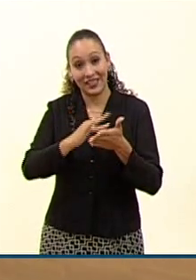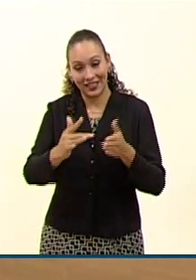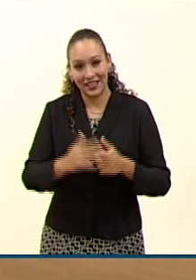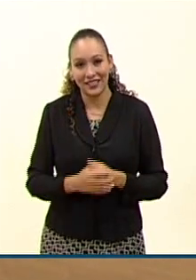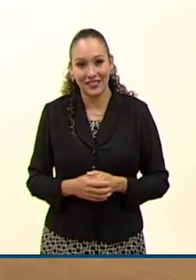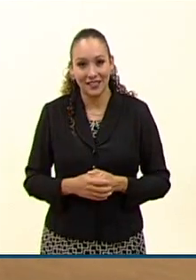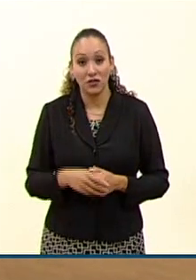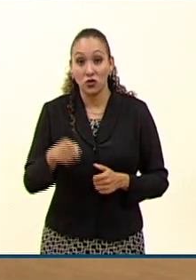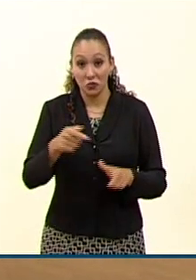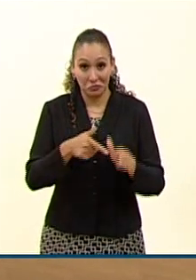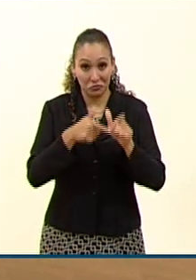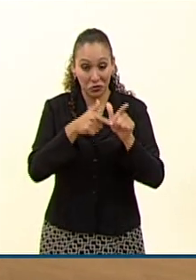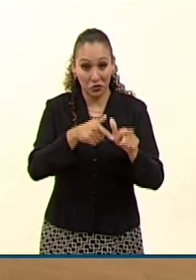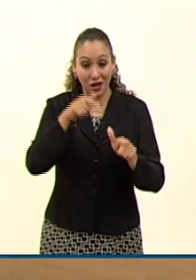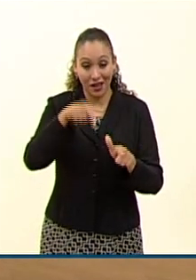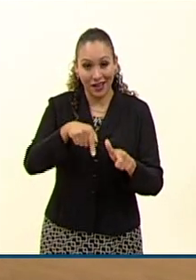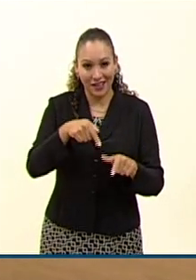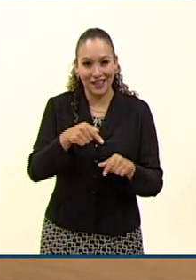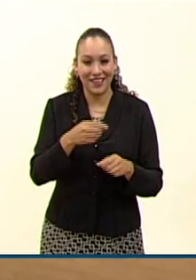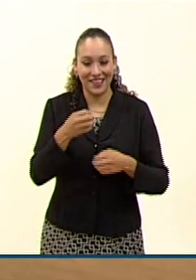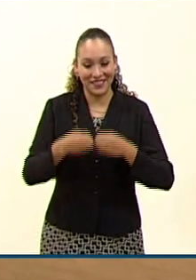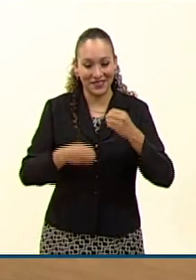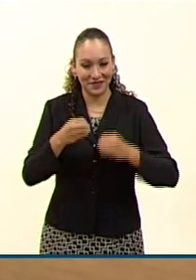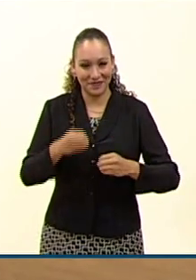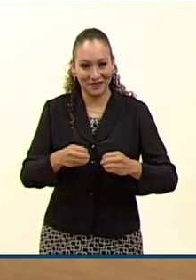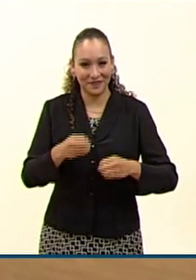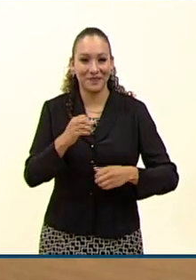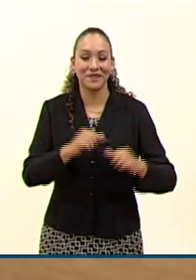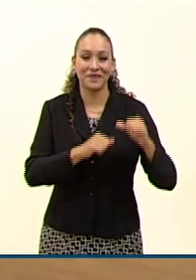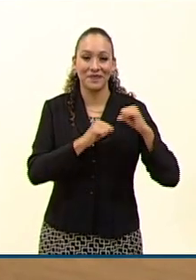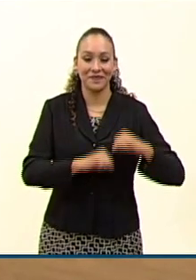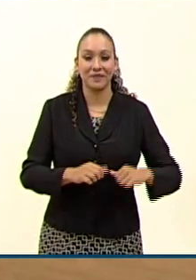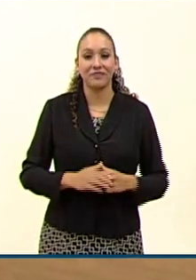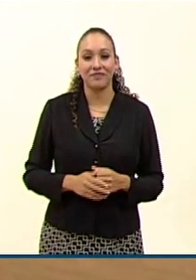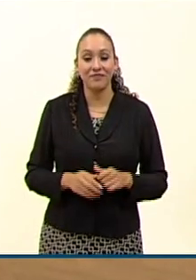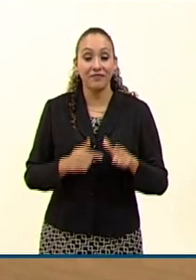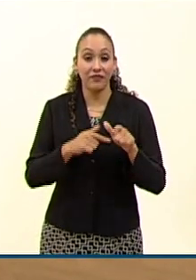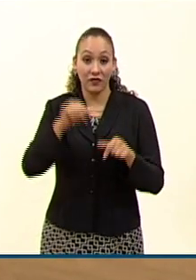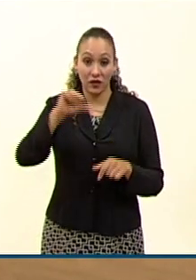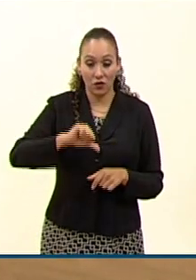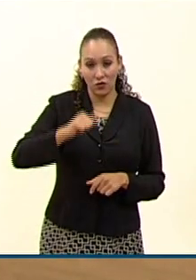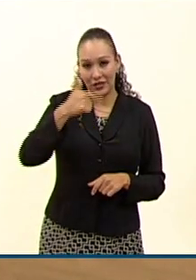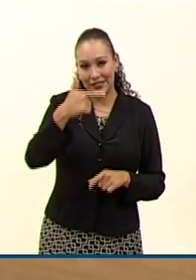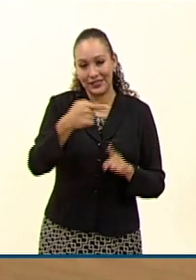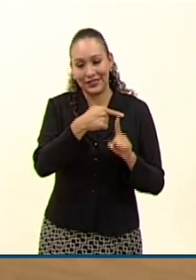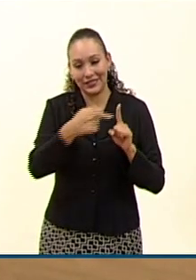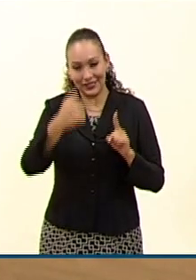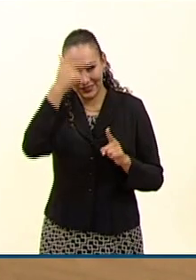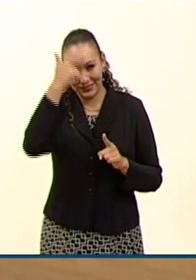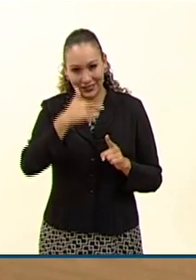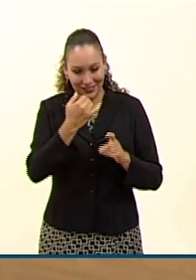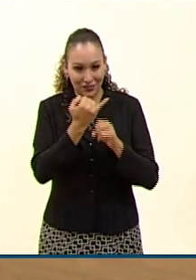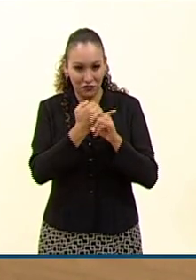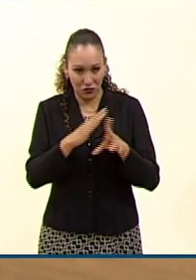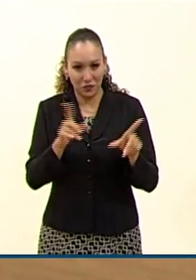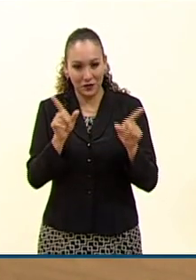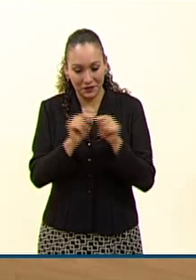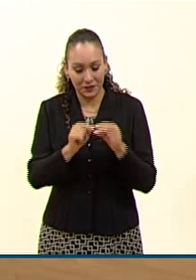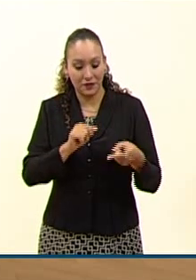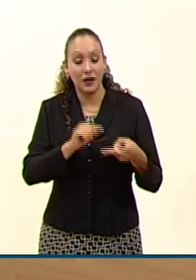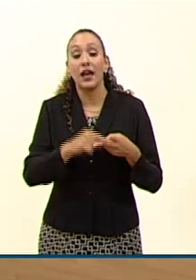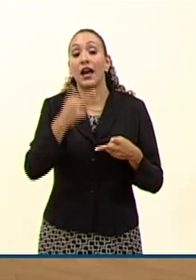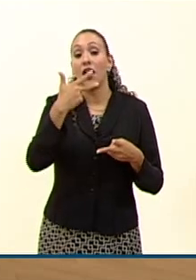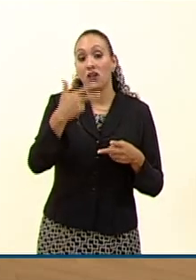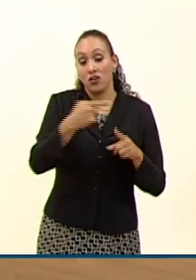a mantenerse aquí en la señal del canal del Poder Judicial de la Federación. Siga a las 19:30 horas nuestro avance informativo y a las